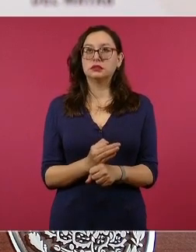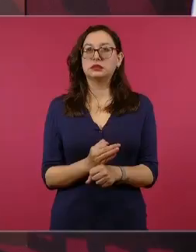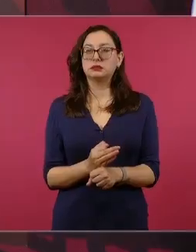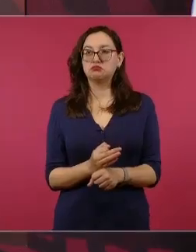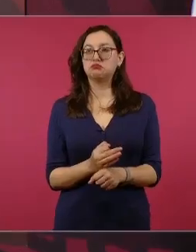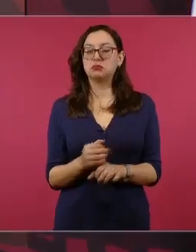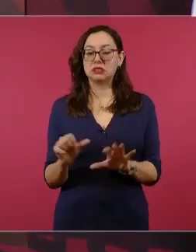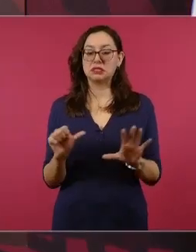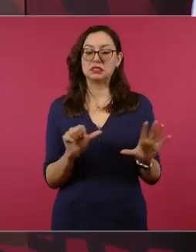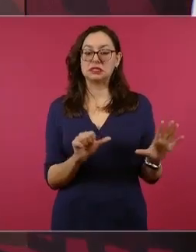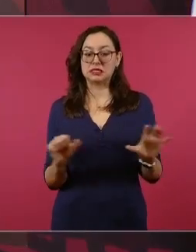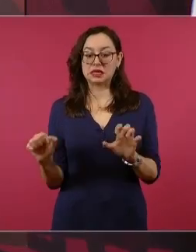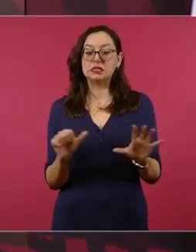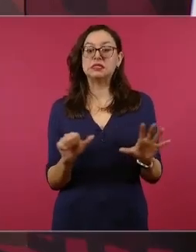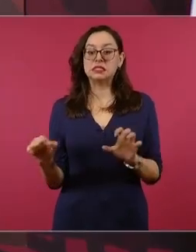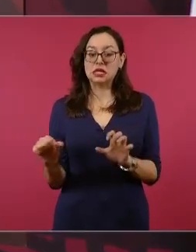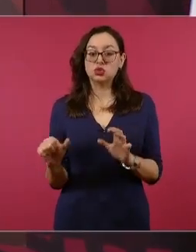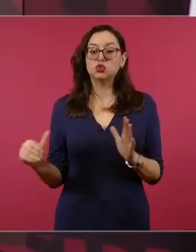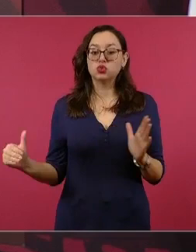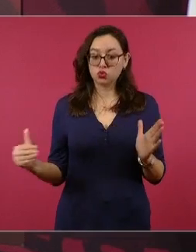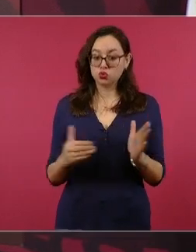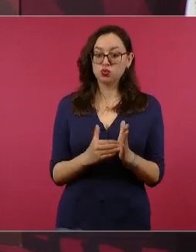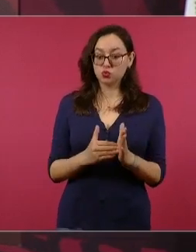que están recibiendo como